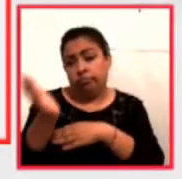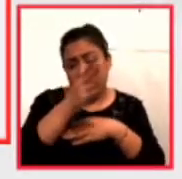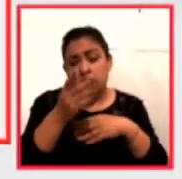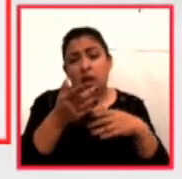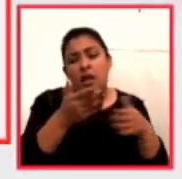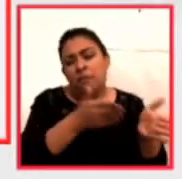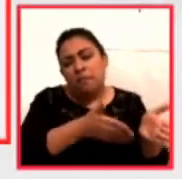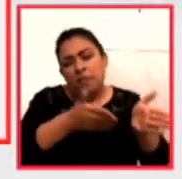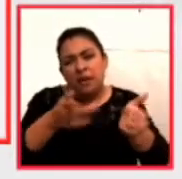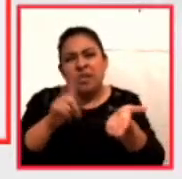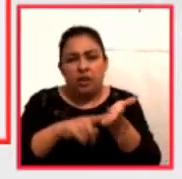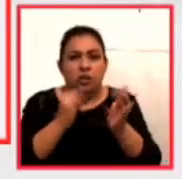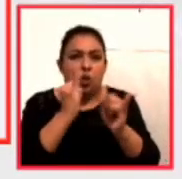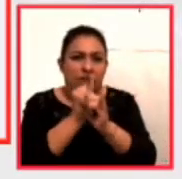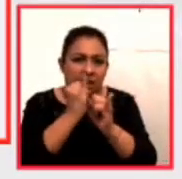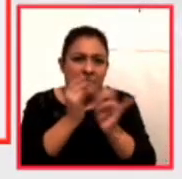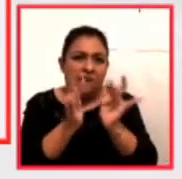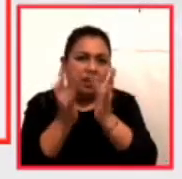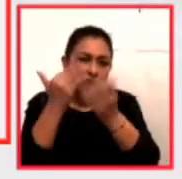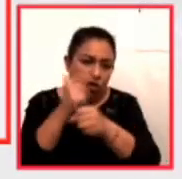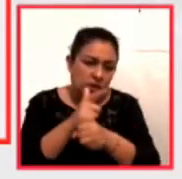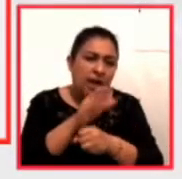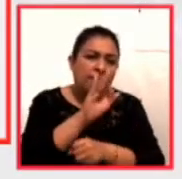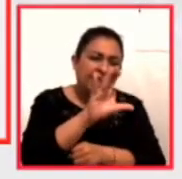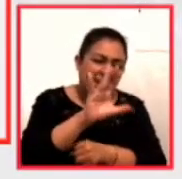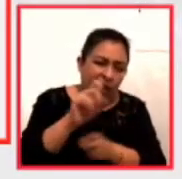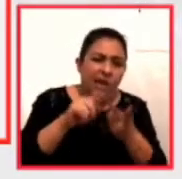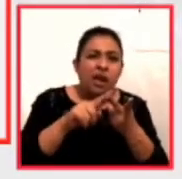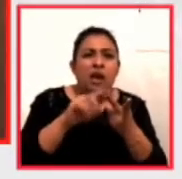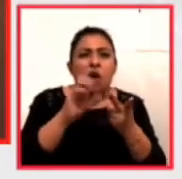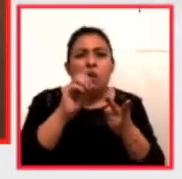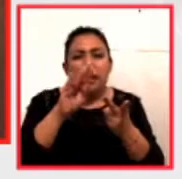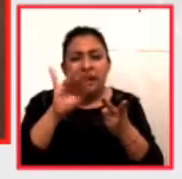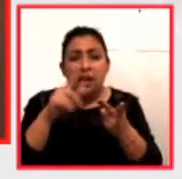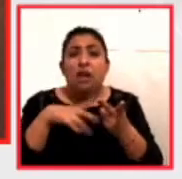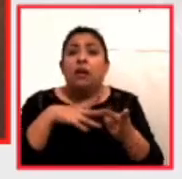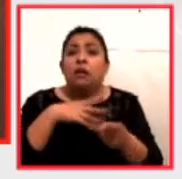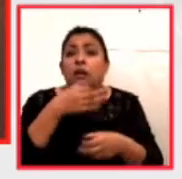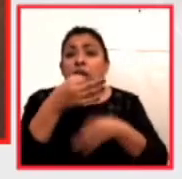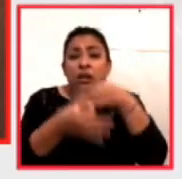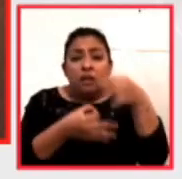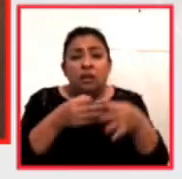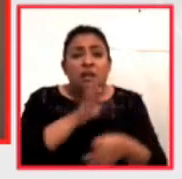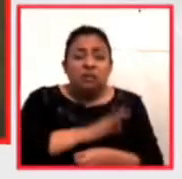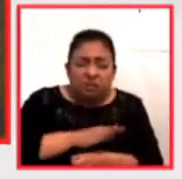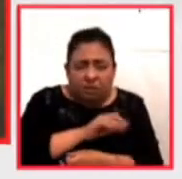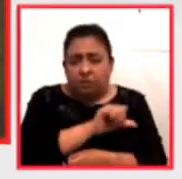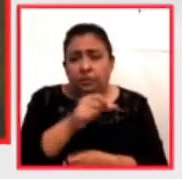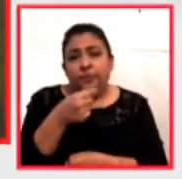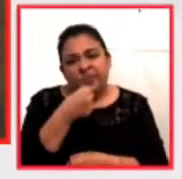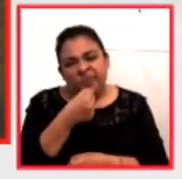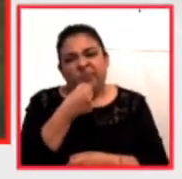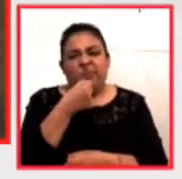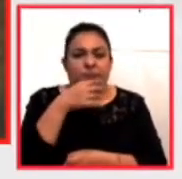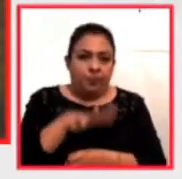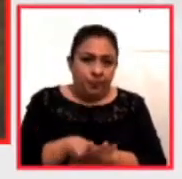de las redes sociales del Fondo de Obras Niños, se van a transmitir felicitaciones para niñas y niños que enviaron en